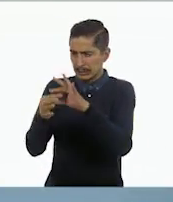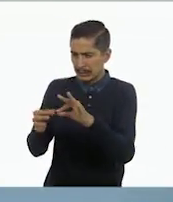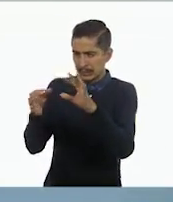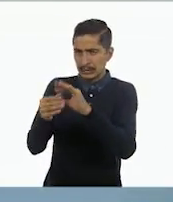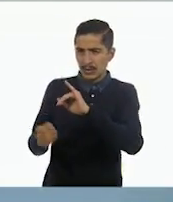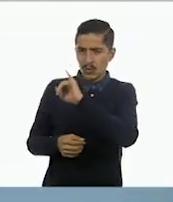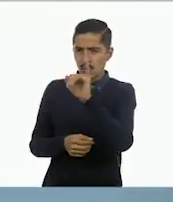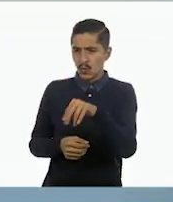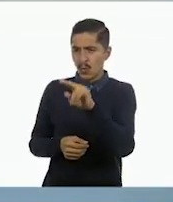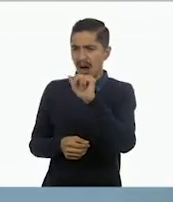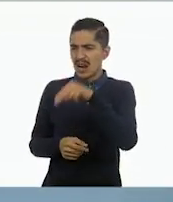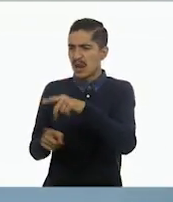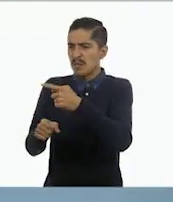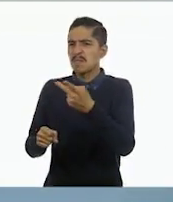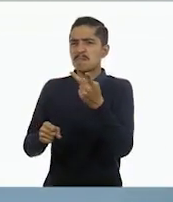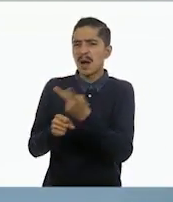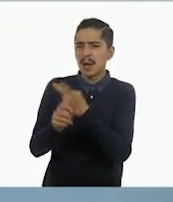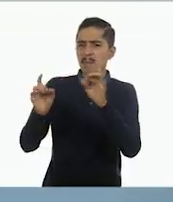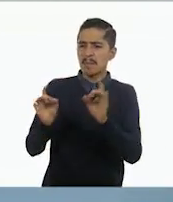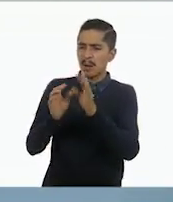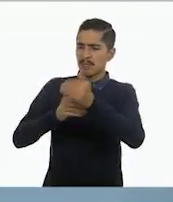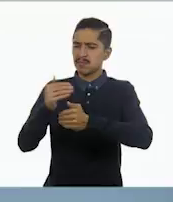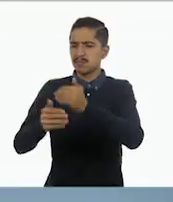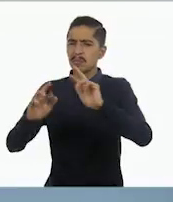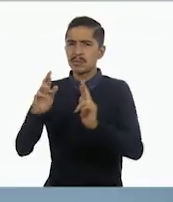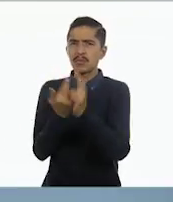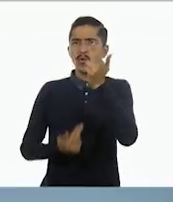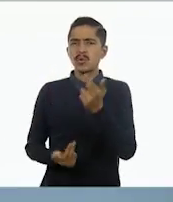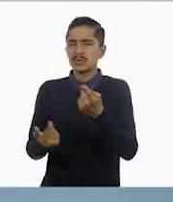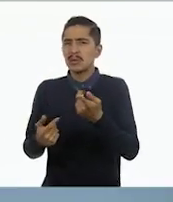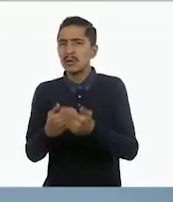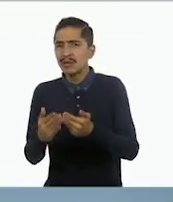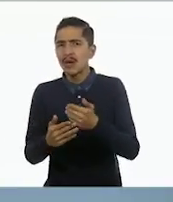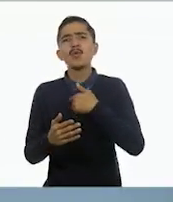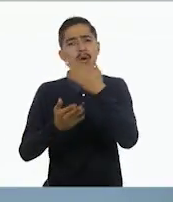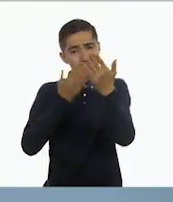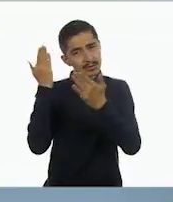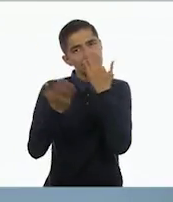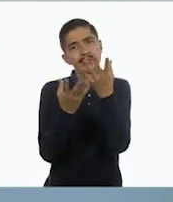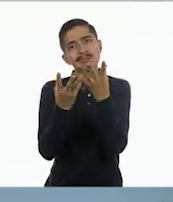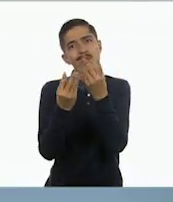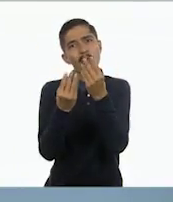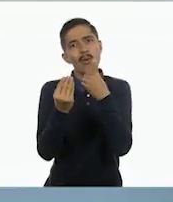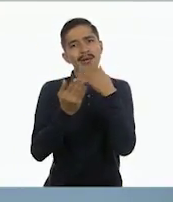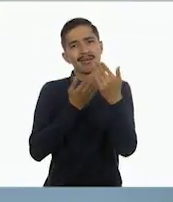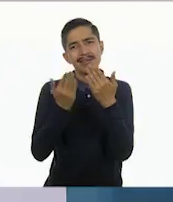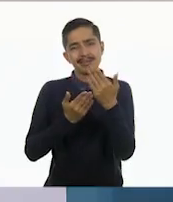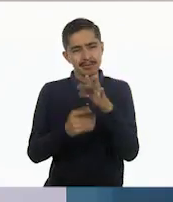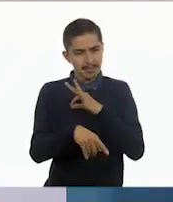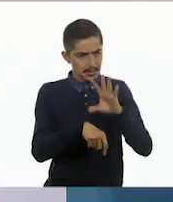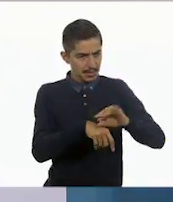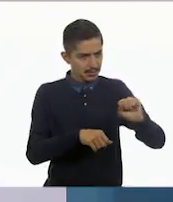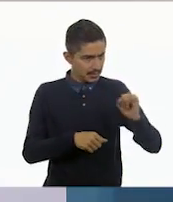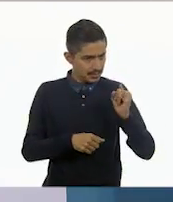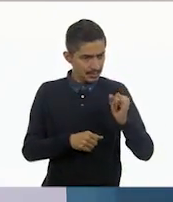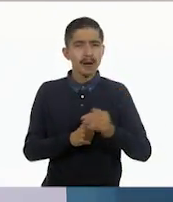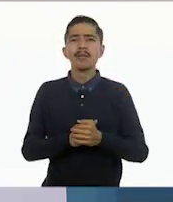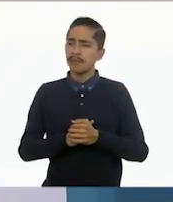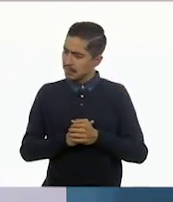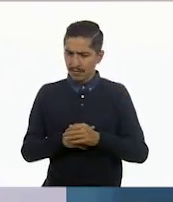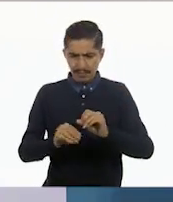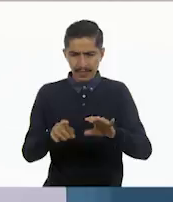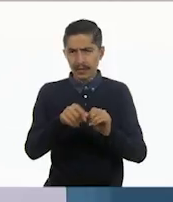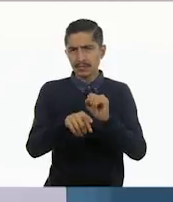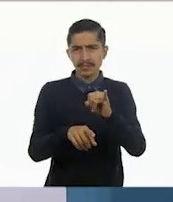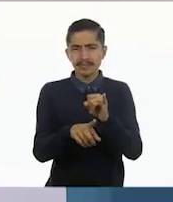rápidamente las causas y consecuencias de la revolución? Es que estudié muchísimo. Claro que sí, Ton. Sé que has